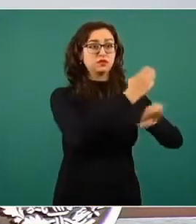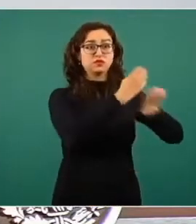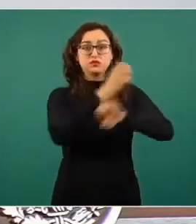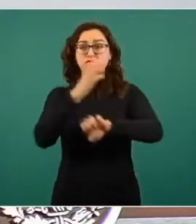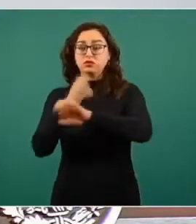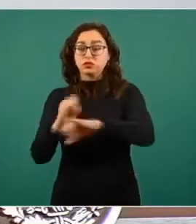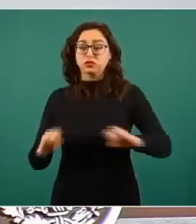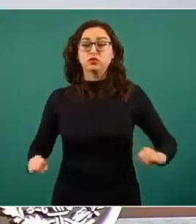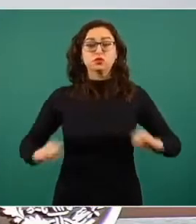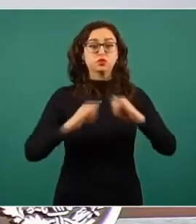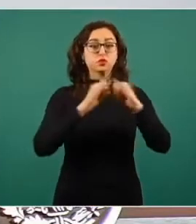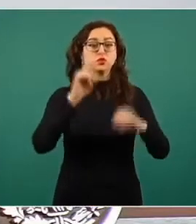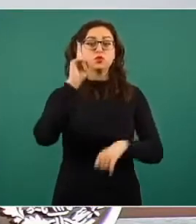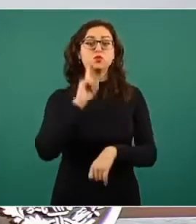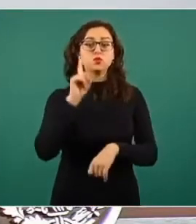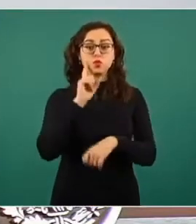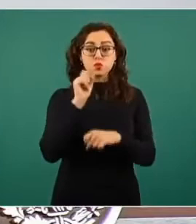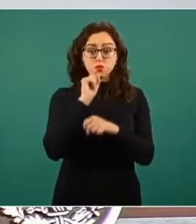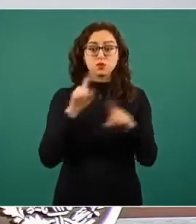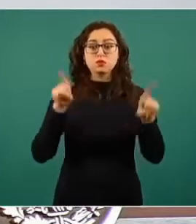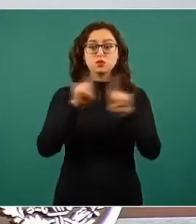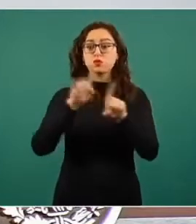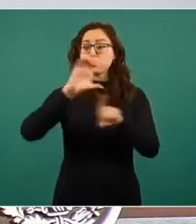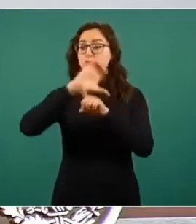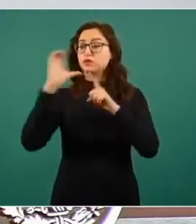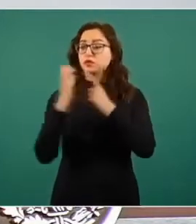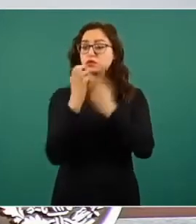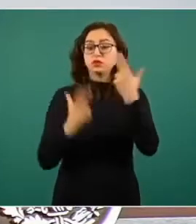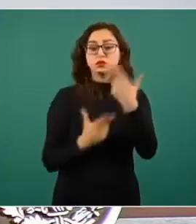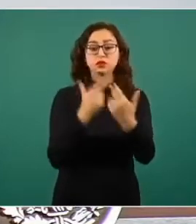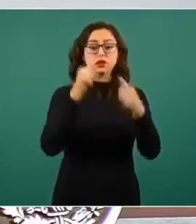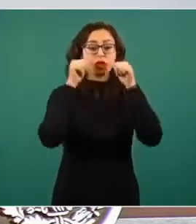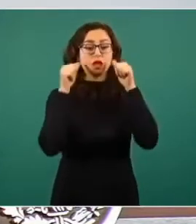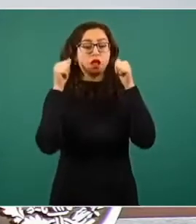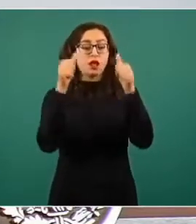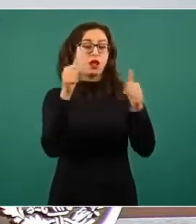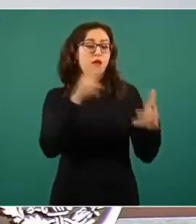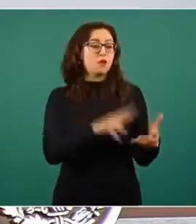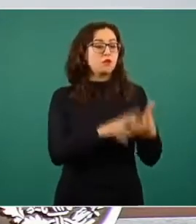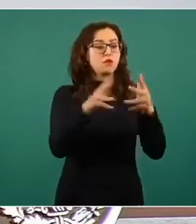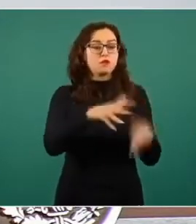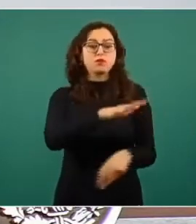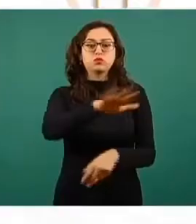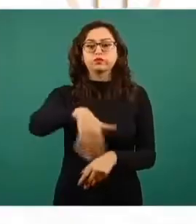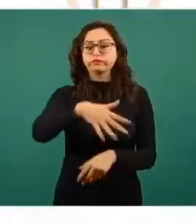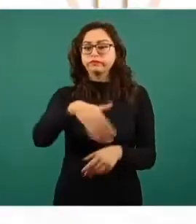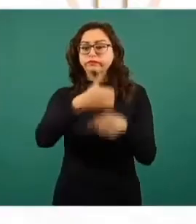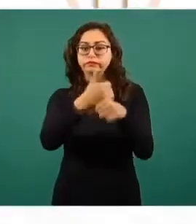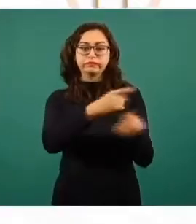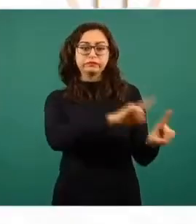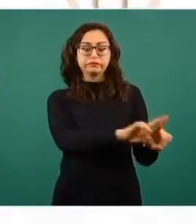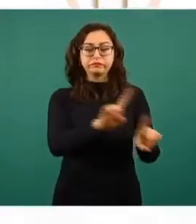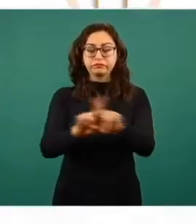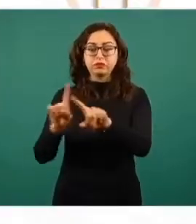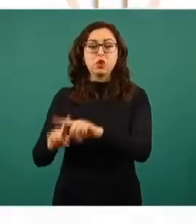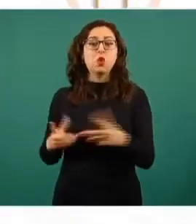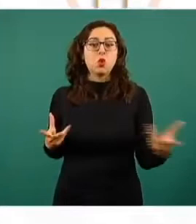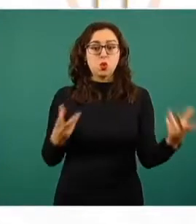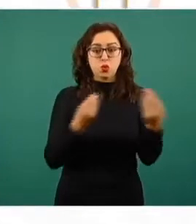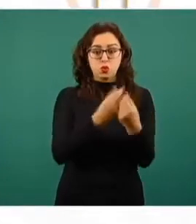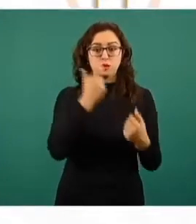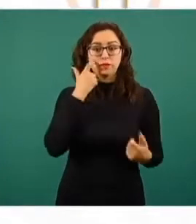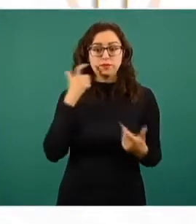Nacionales de Atención a la Violencia, de búsqueda y de víctimas en su caso, y las